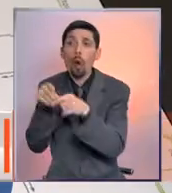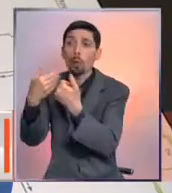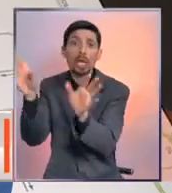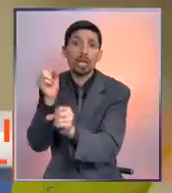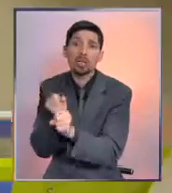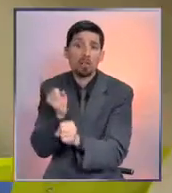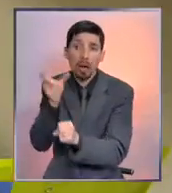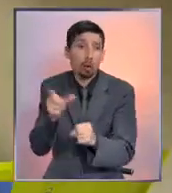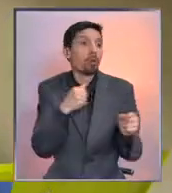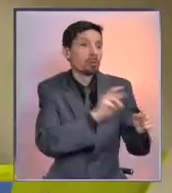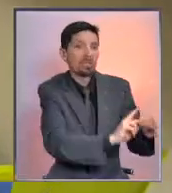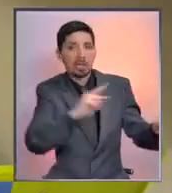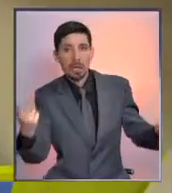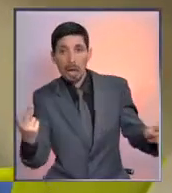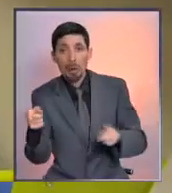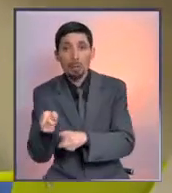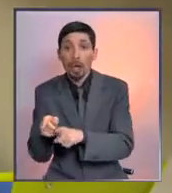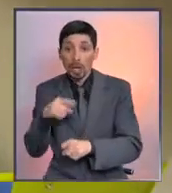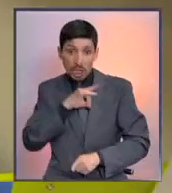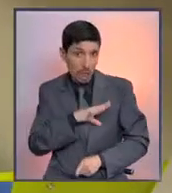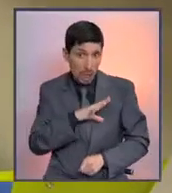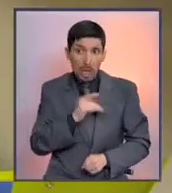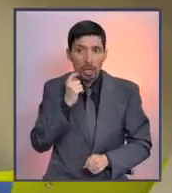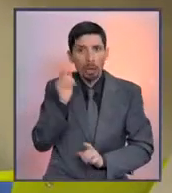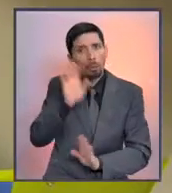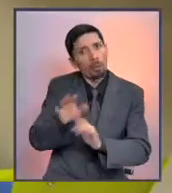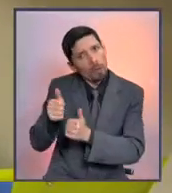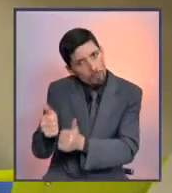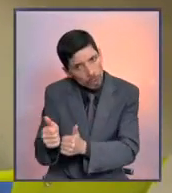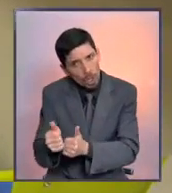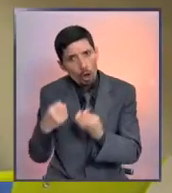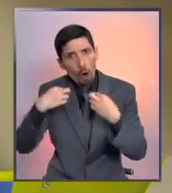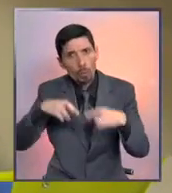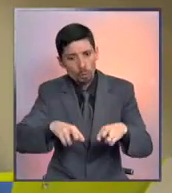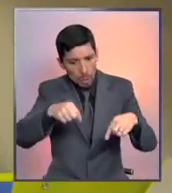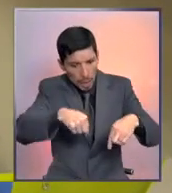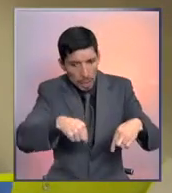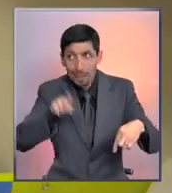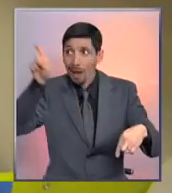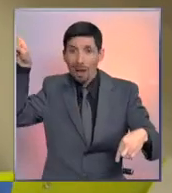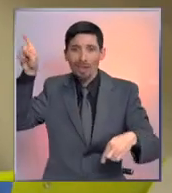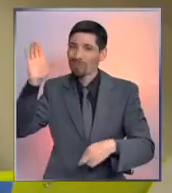tratado bien y que les ha ofrecido oportunidades que en su país no hubieran encontrado.